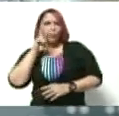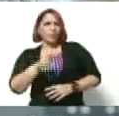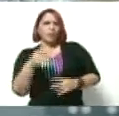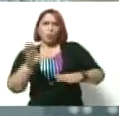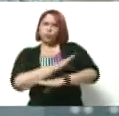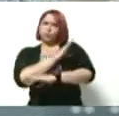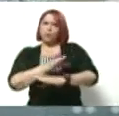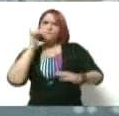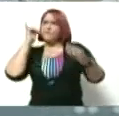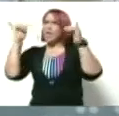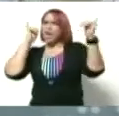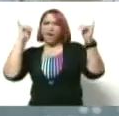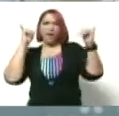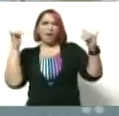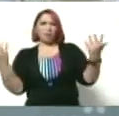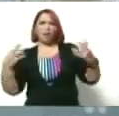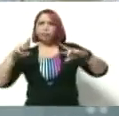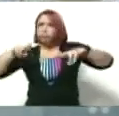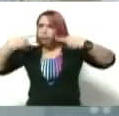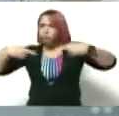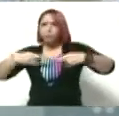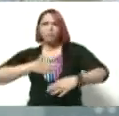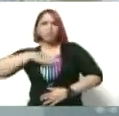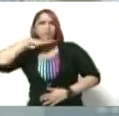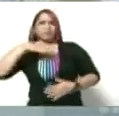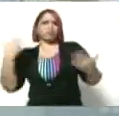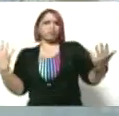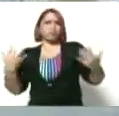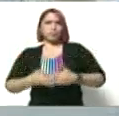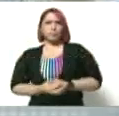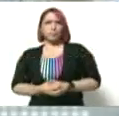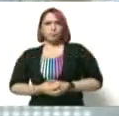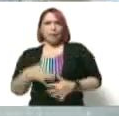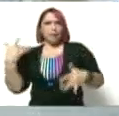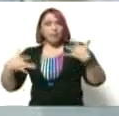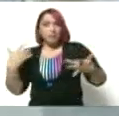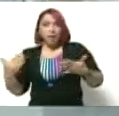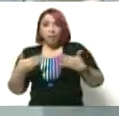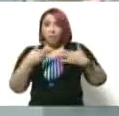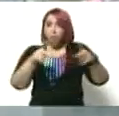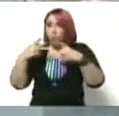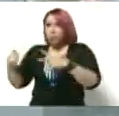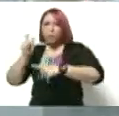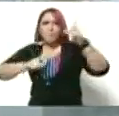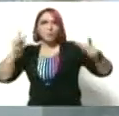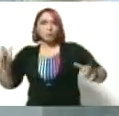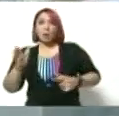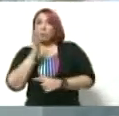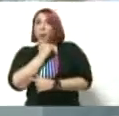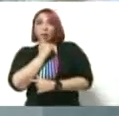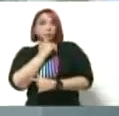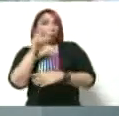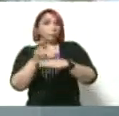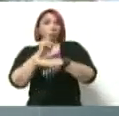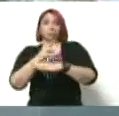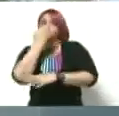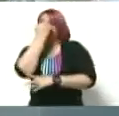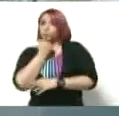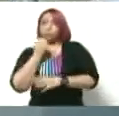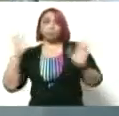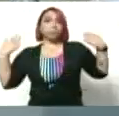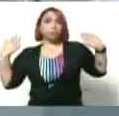fiestas restaurant eventos públicos y las personas no están usando el